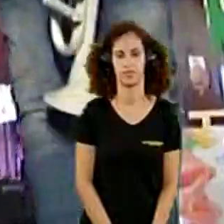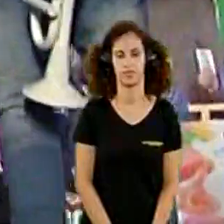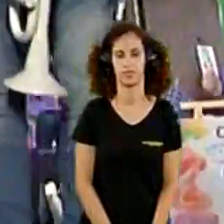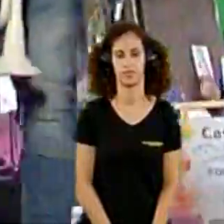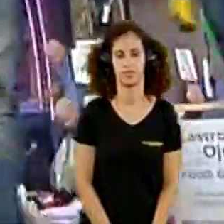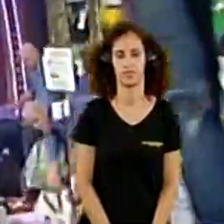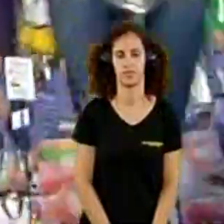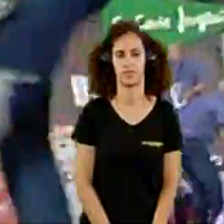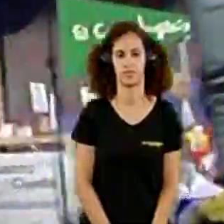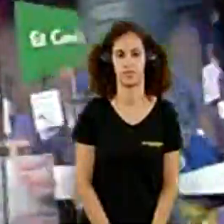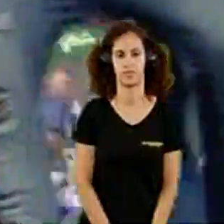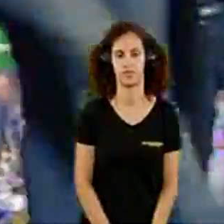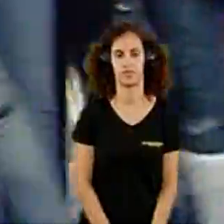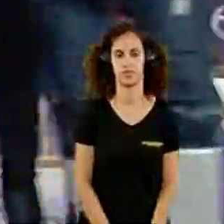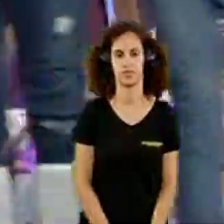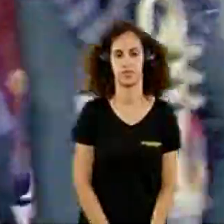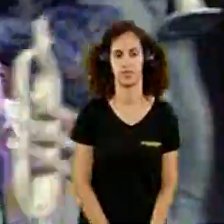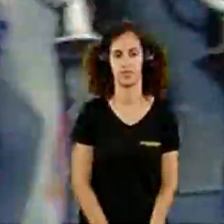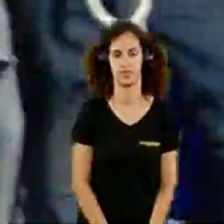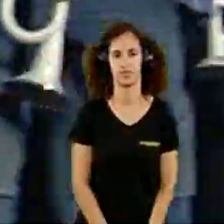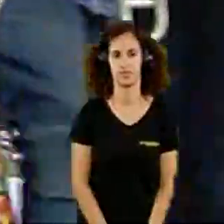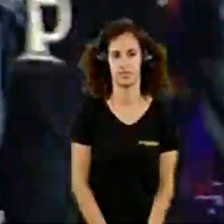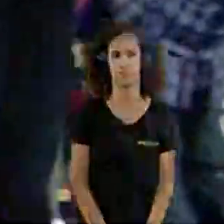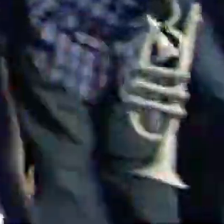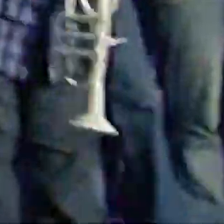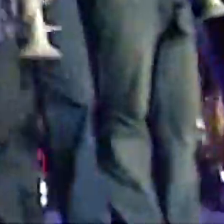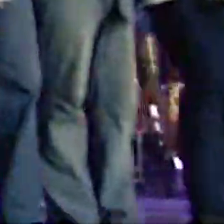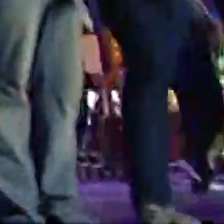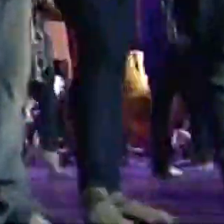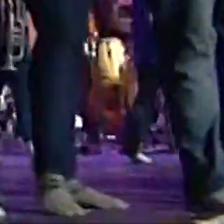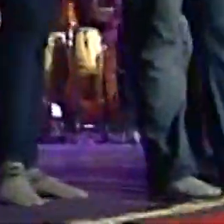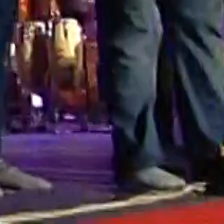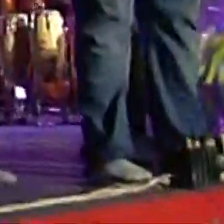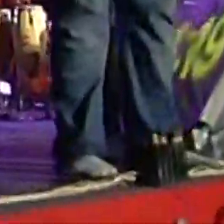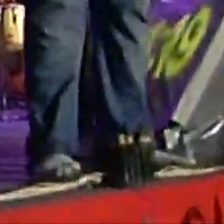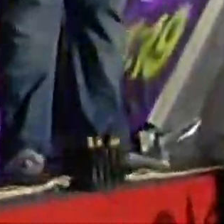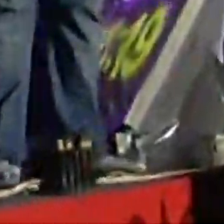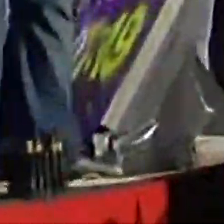cuantitos años. Y ahí están todos los Pepes Martín, o lo que es lo mismo, un montón de Chacho Tú que hagan.